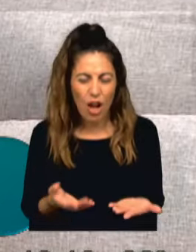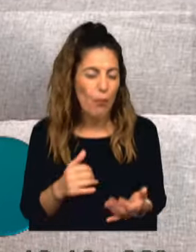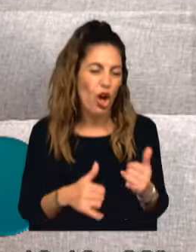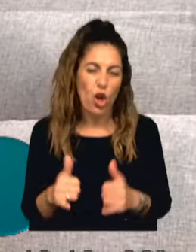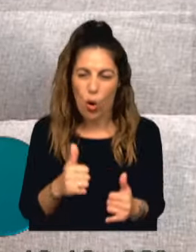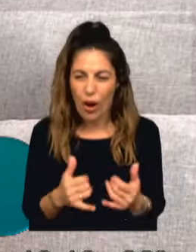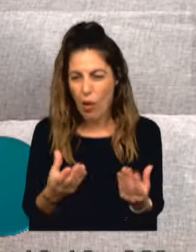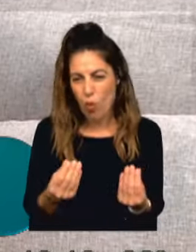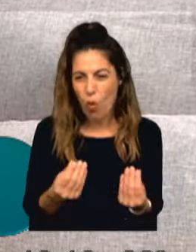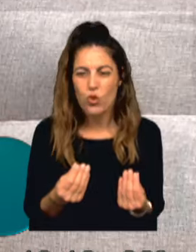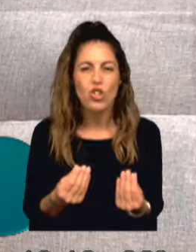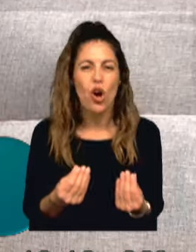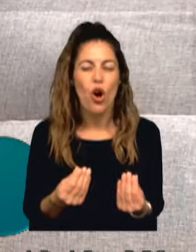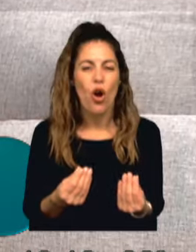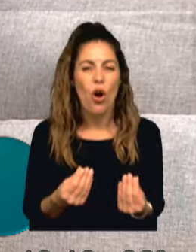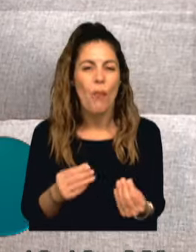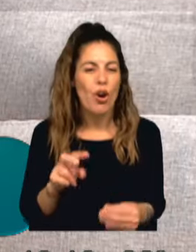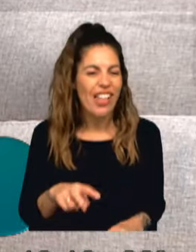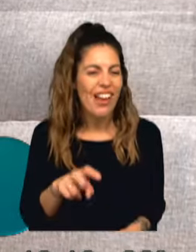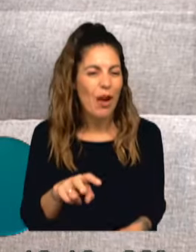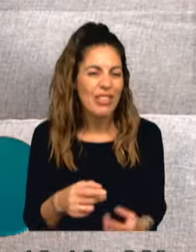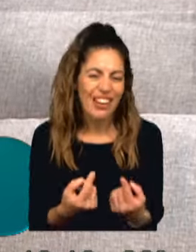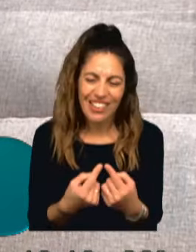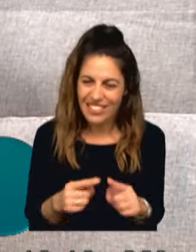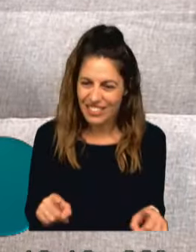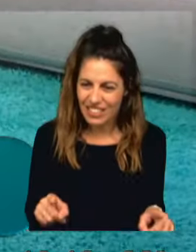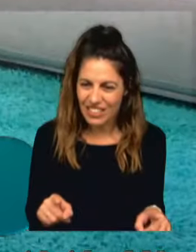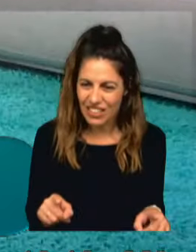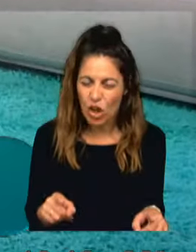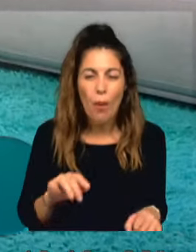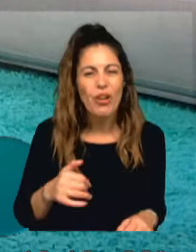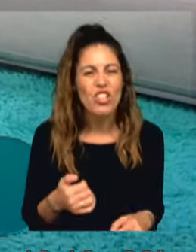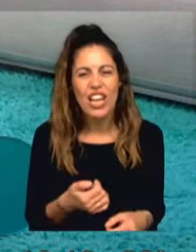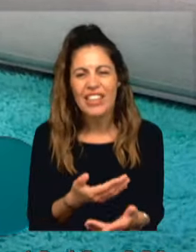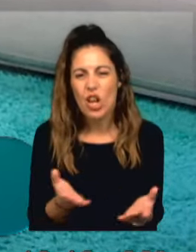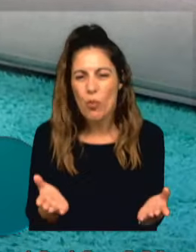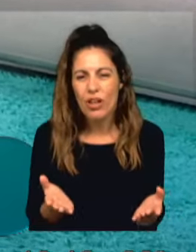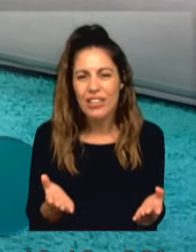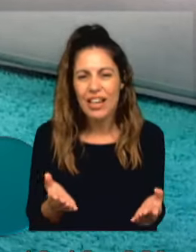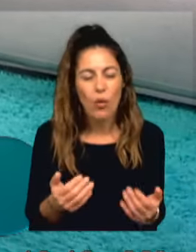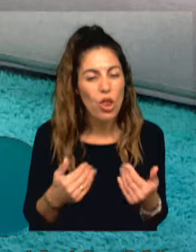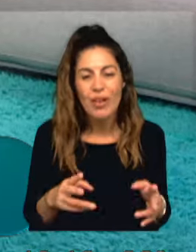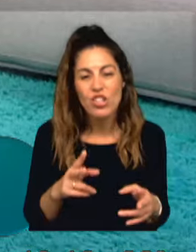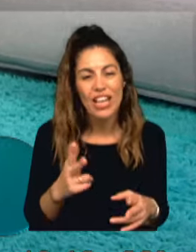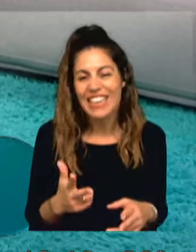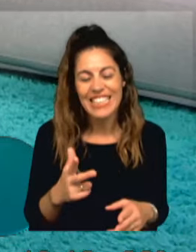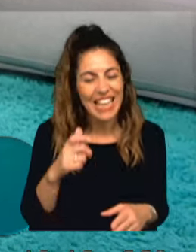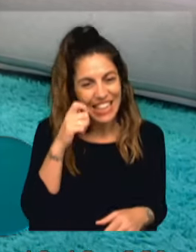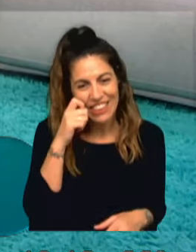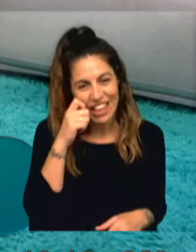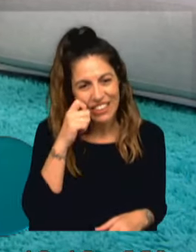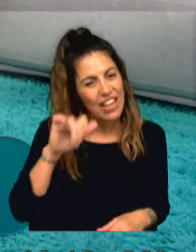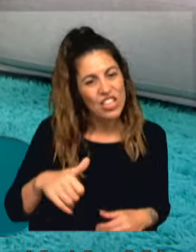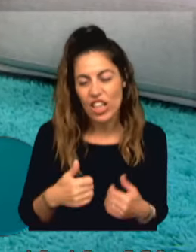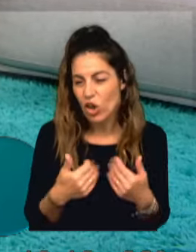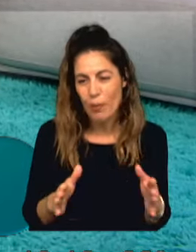tanto porque no juega tanto por el por el caminar que es distinto Pero además ya te lo da el hecho de que haya entrado a la tercera edad o sea que ya tenía que darle